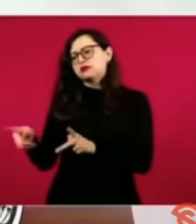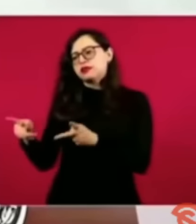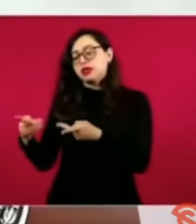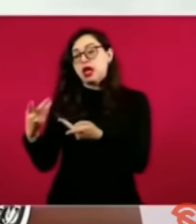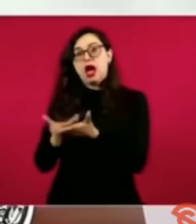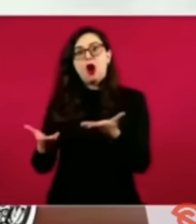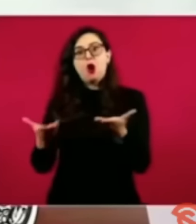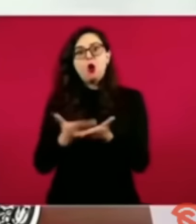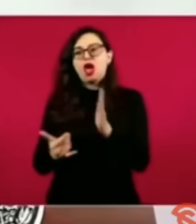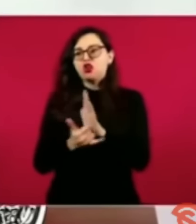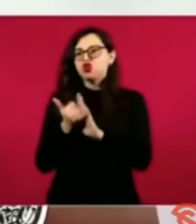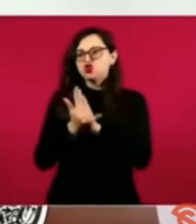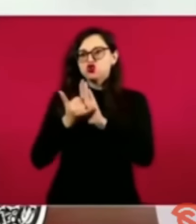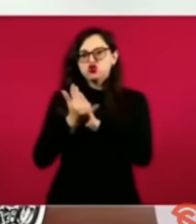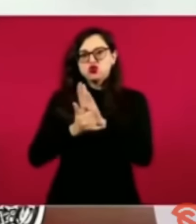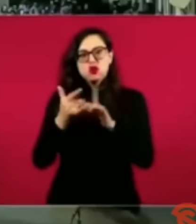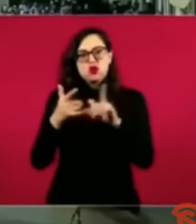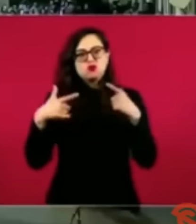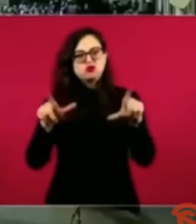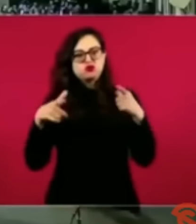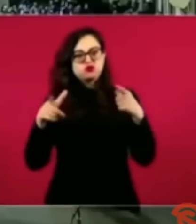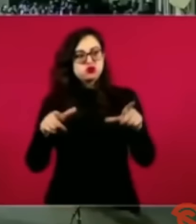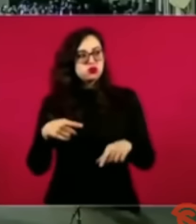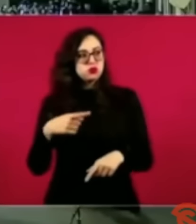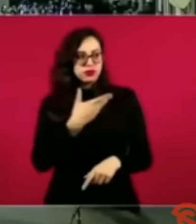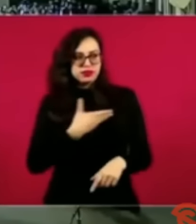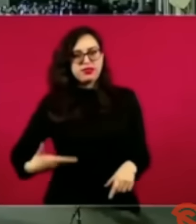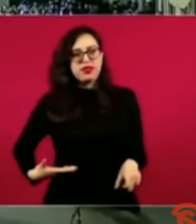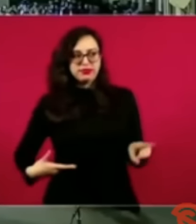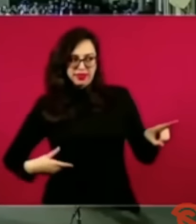presidente. Por su culpa, obviamente.